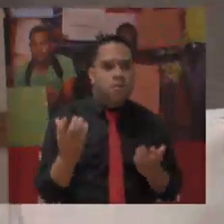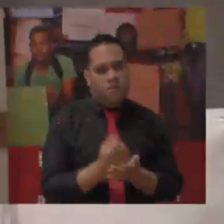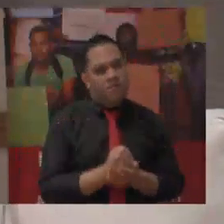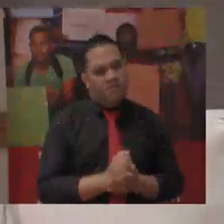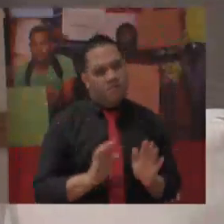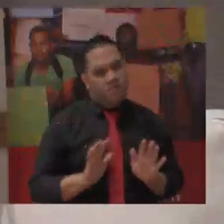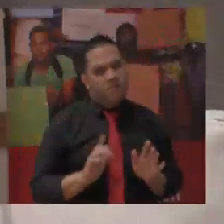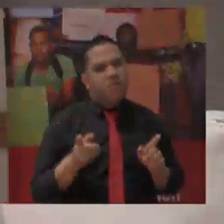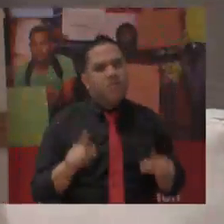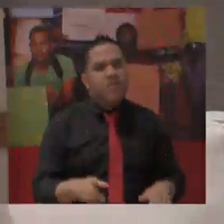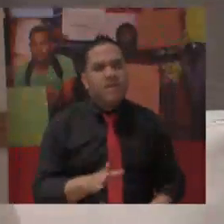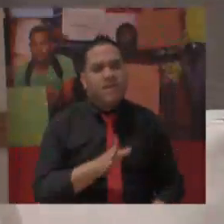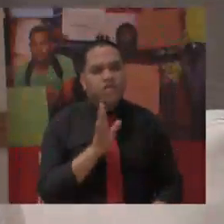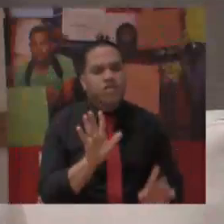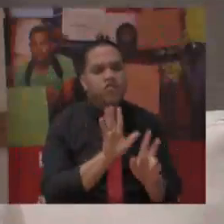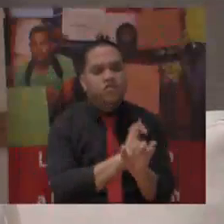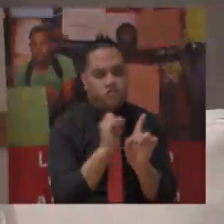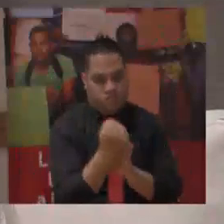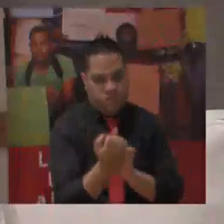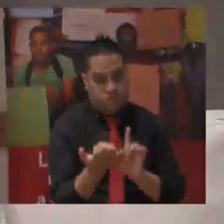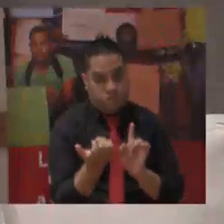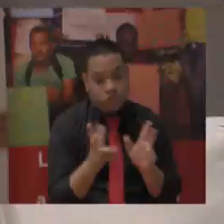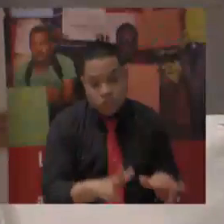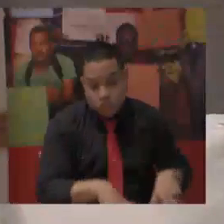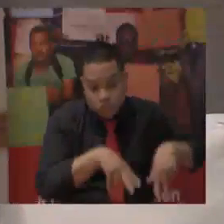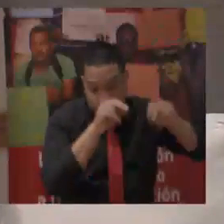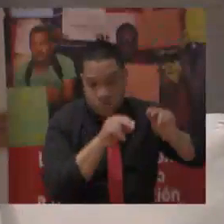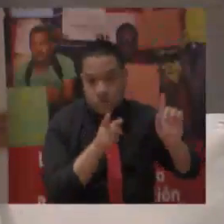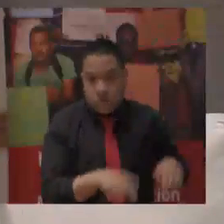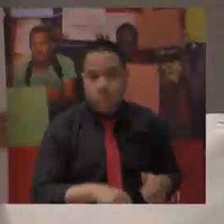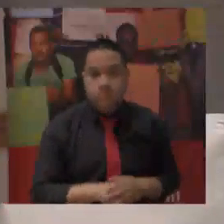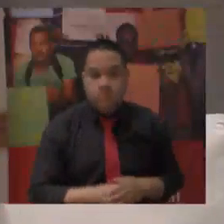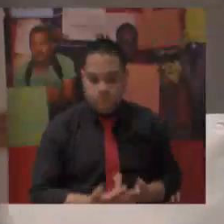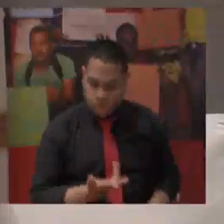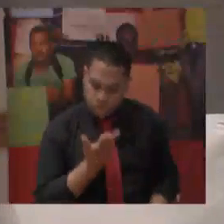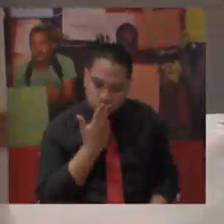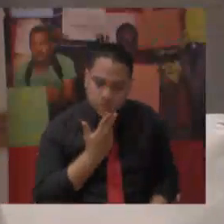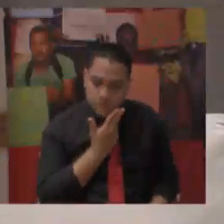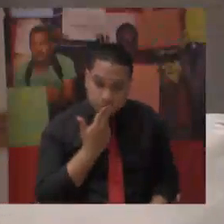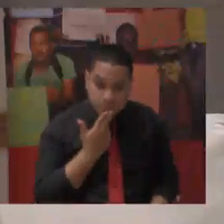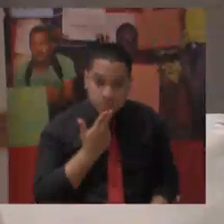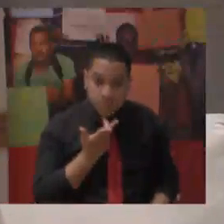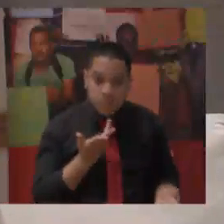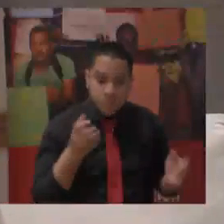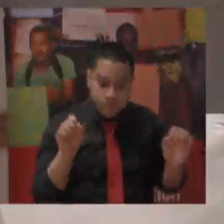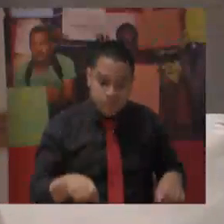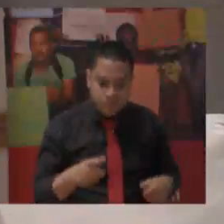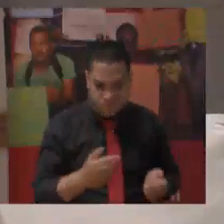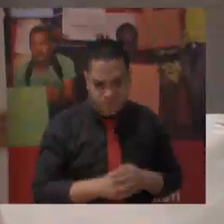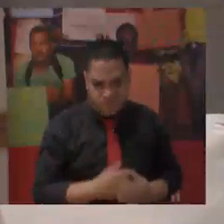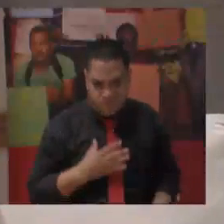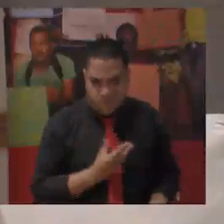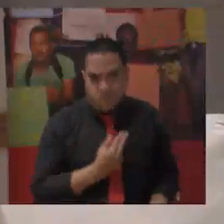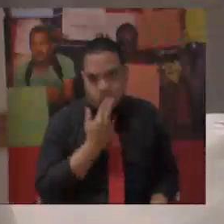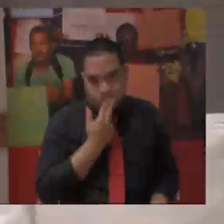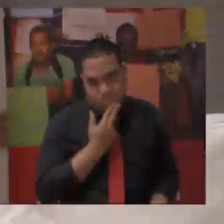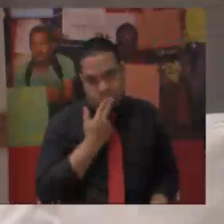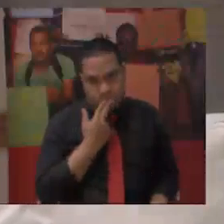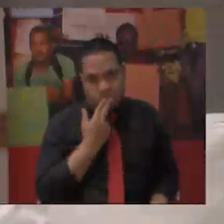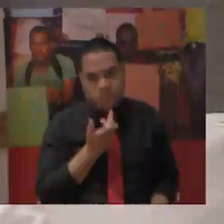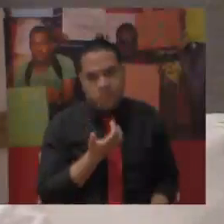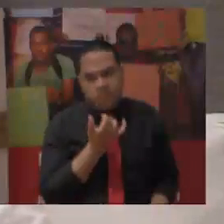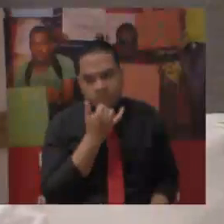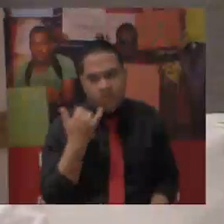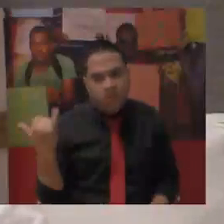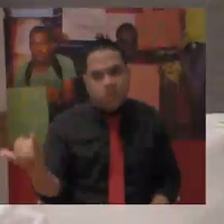social, un actor de la sociedad. Y ese es nuestro compromiso, que es un compromiso superior. Lo que